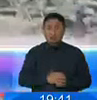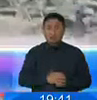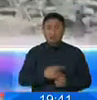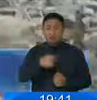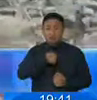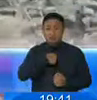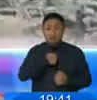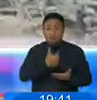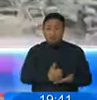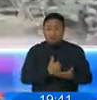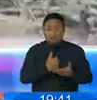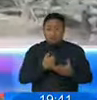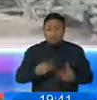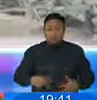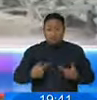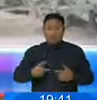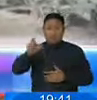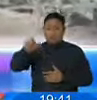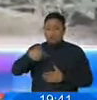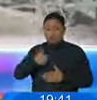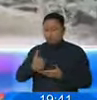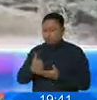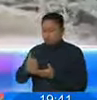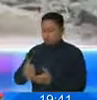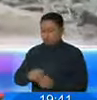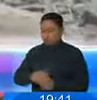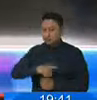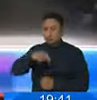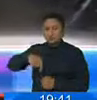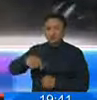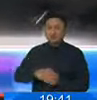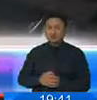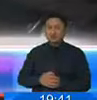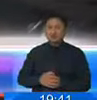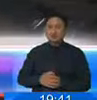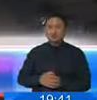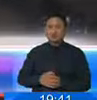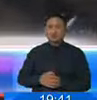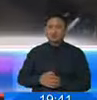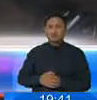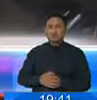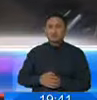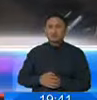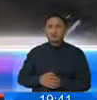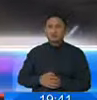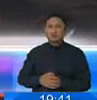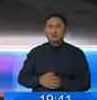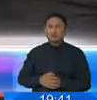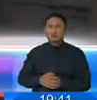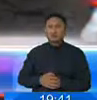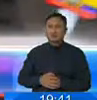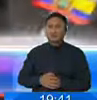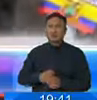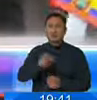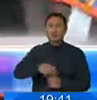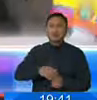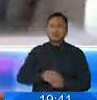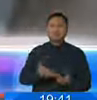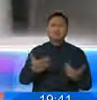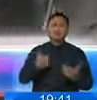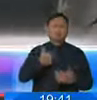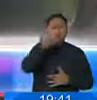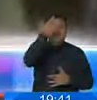vida a mí y salvo vida yo, gente. Aquí viene el parte lejos porque se conversan, gente, cómo se curan. Vaya allá, ahí hay